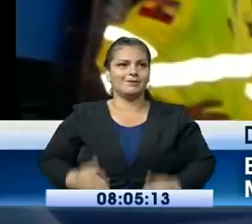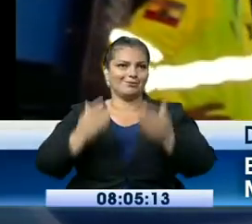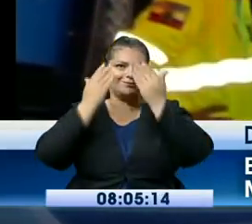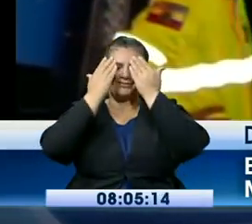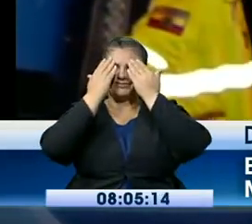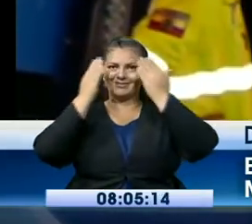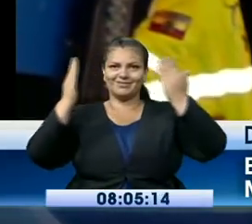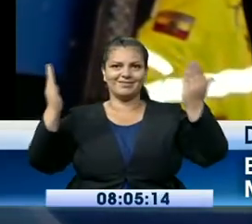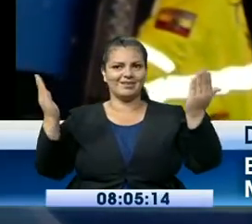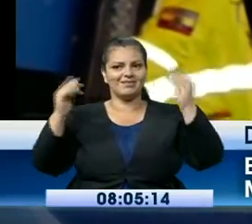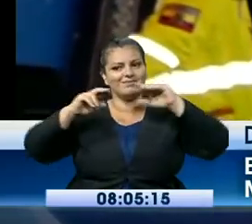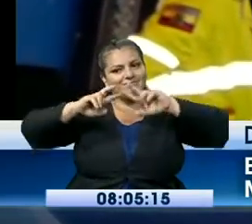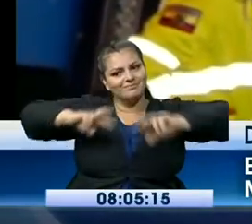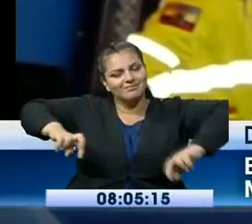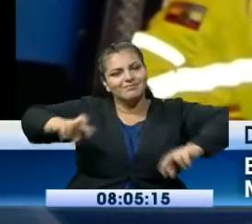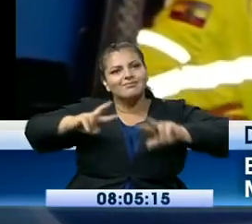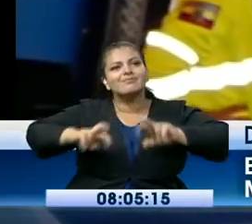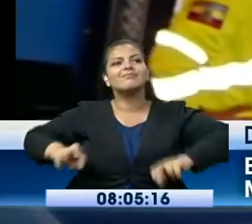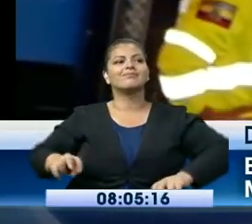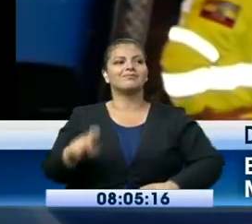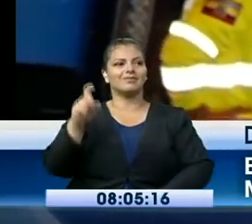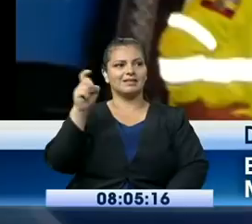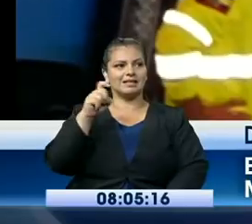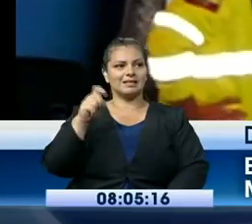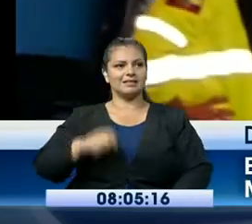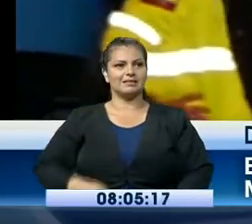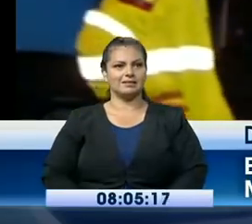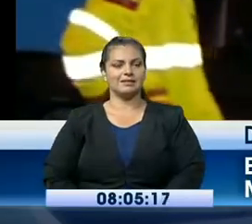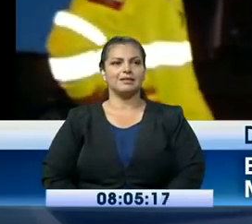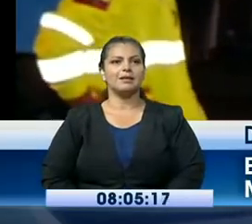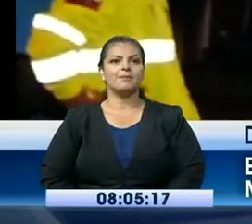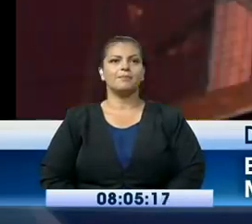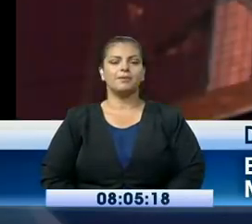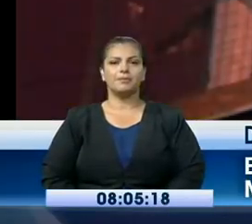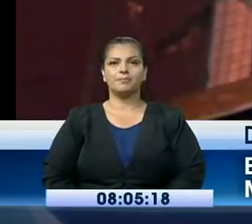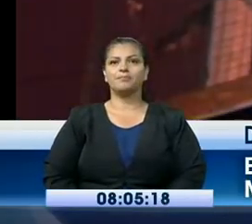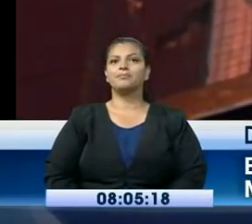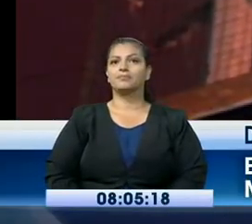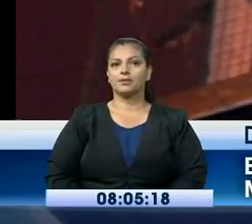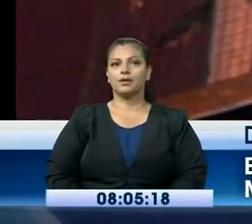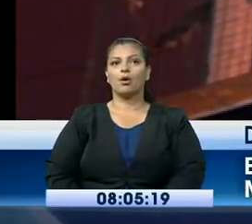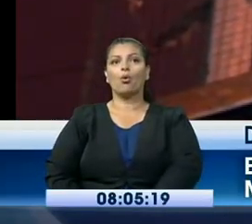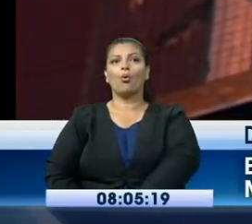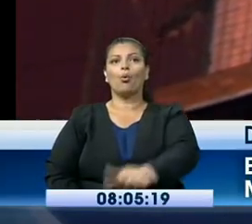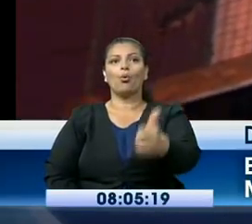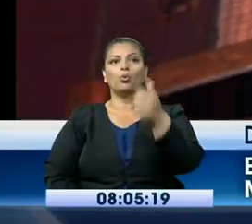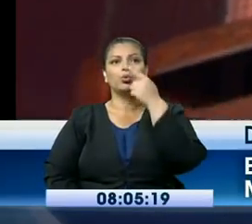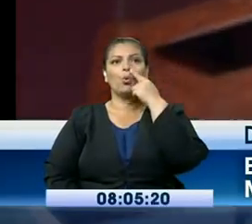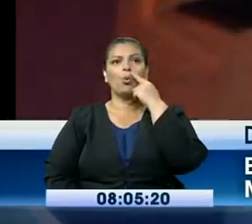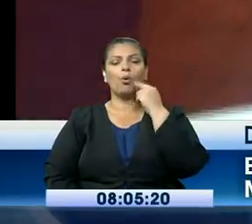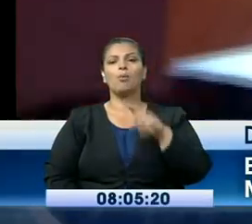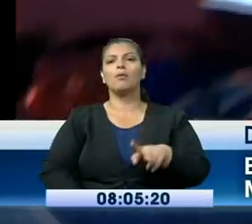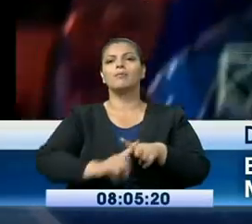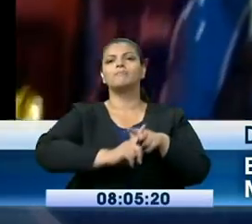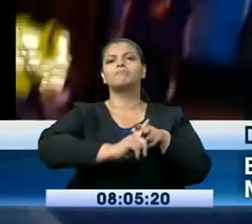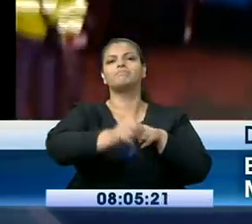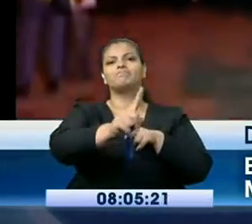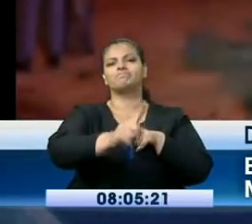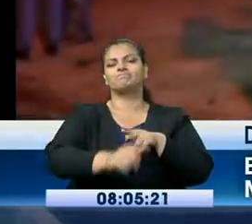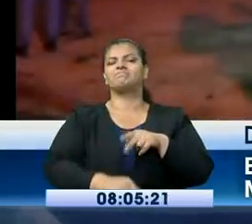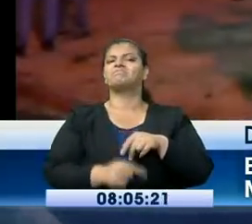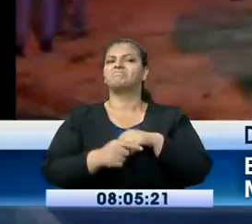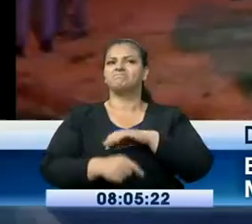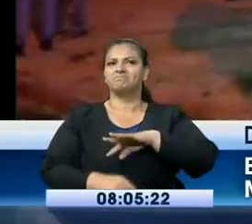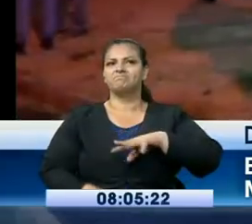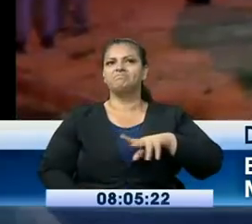la policía se encuentra tras la pista de un tercer implicado que en esta ocasión no se encontraba en